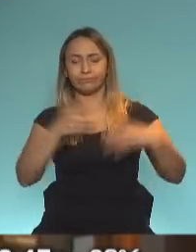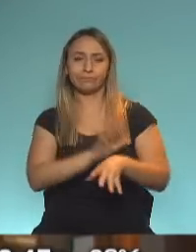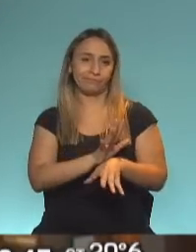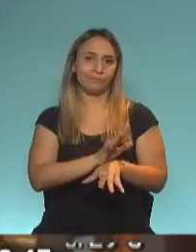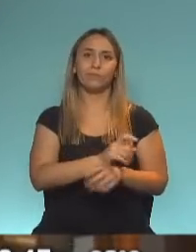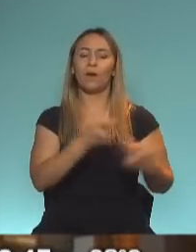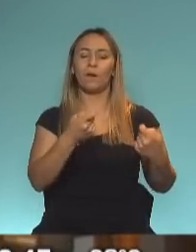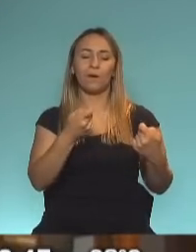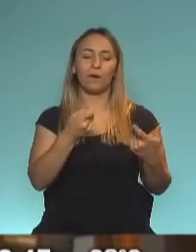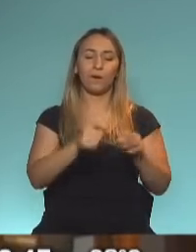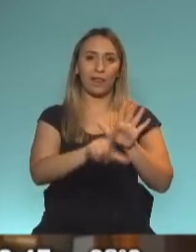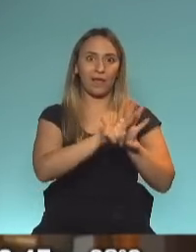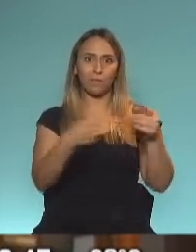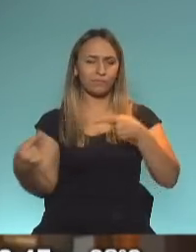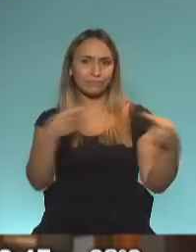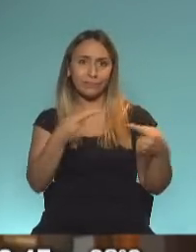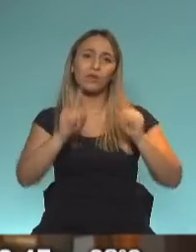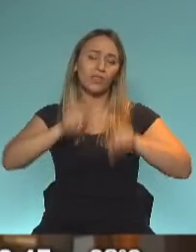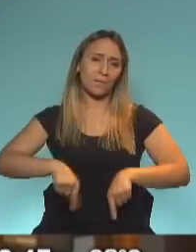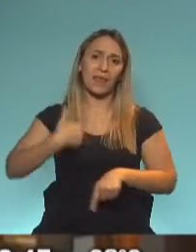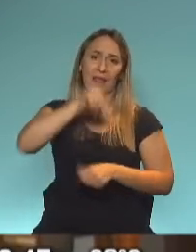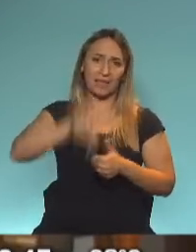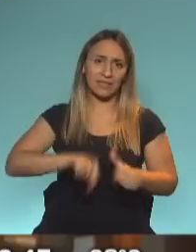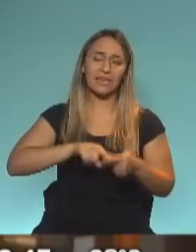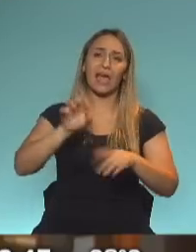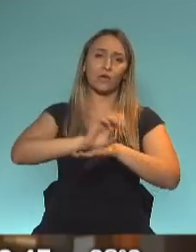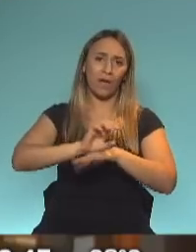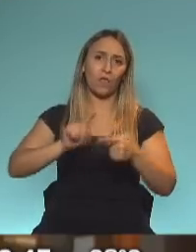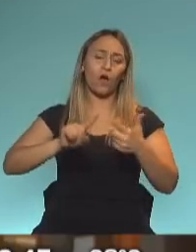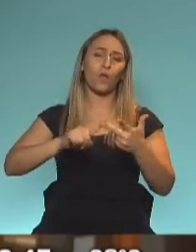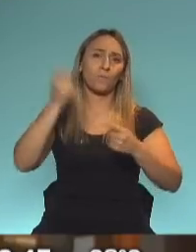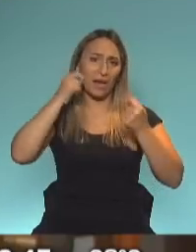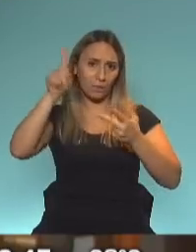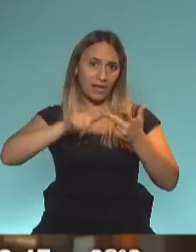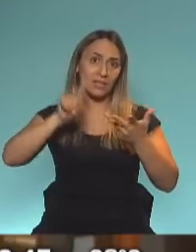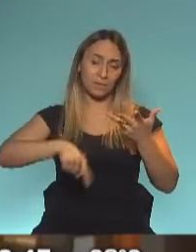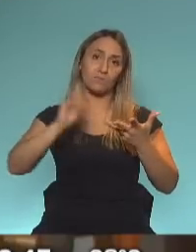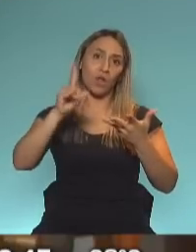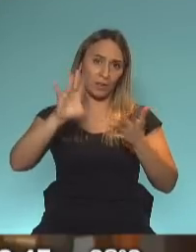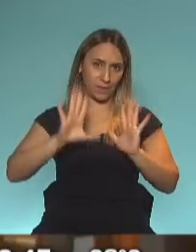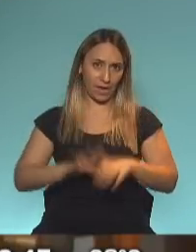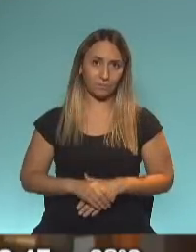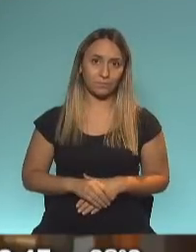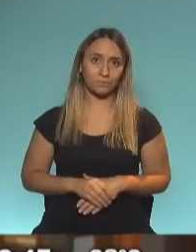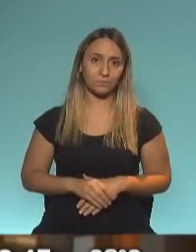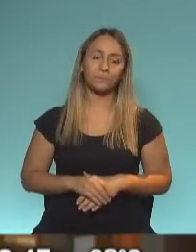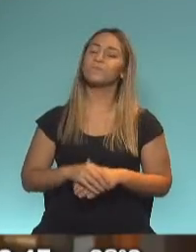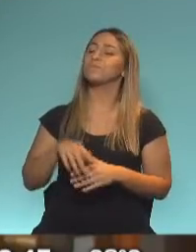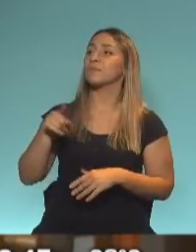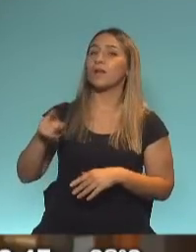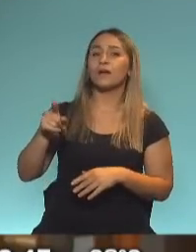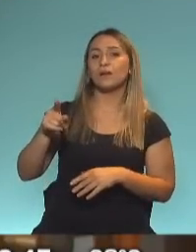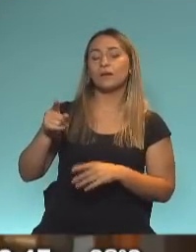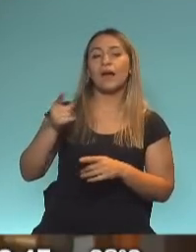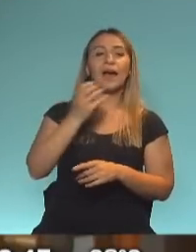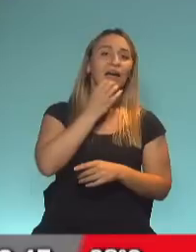Argentina, pero también ha funcionado en Brasil, en Ecuador, en Paraguay y ni qué hablar lo que sucedió en Bolivia, ¿no? Ariel Lucía, Amado Vudú, ya los está